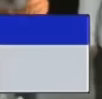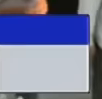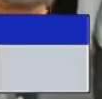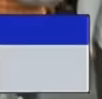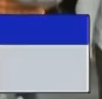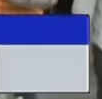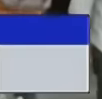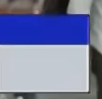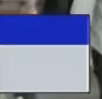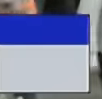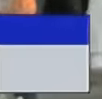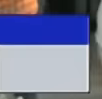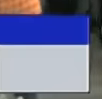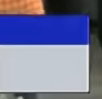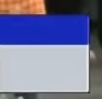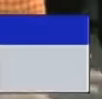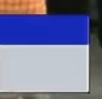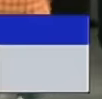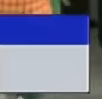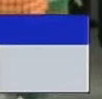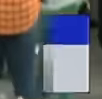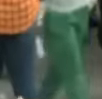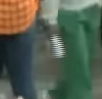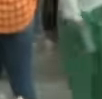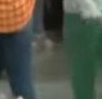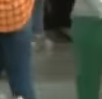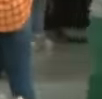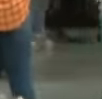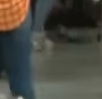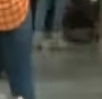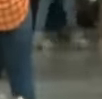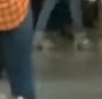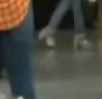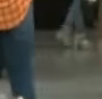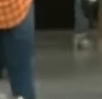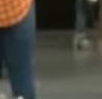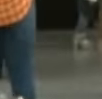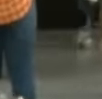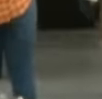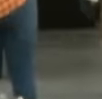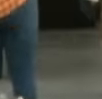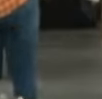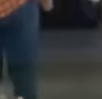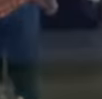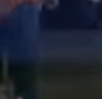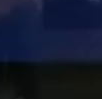agradeciendo como siempre su preferencia. Somos ANTV, tu canal al Parlamento.